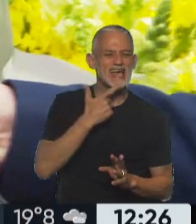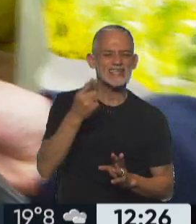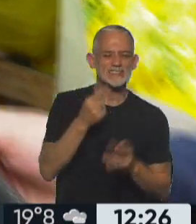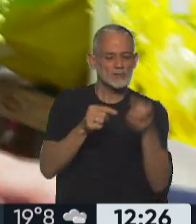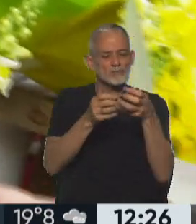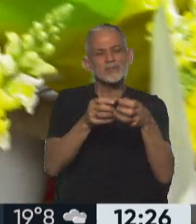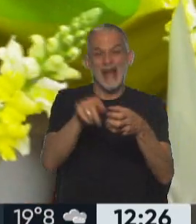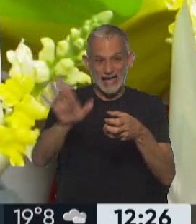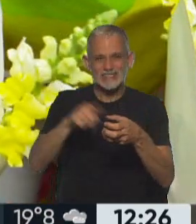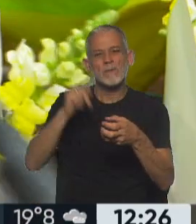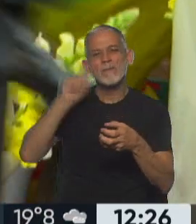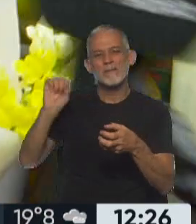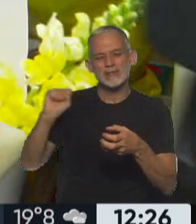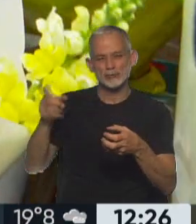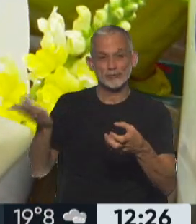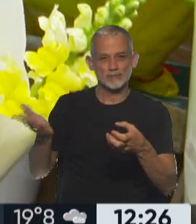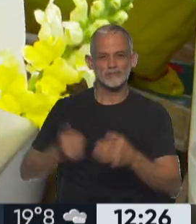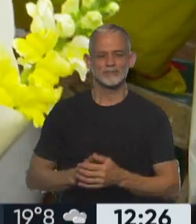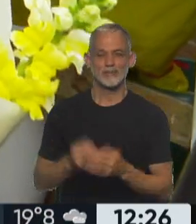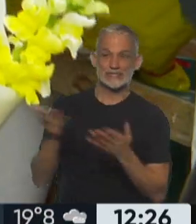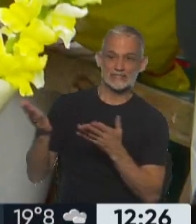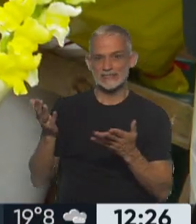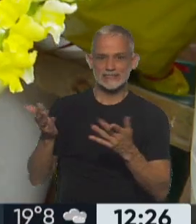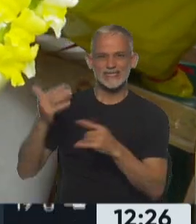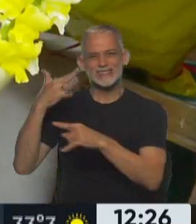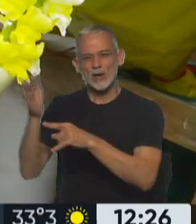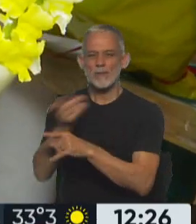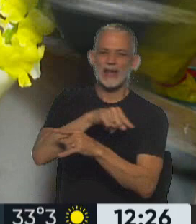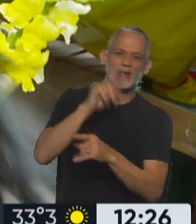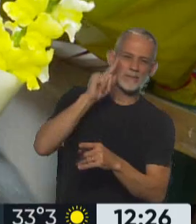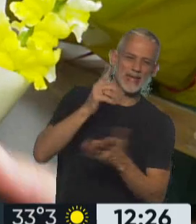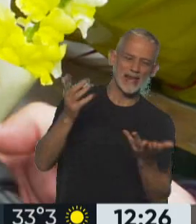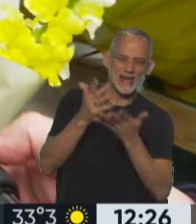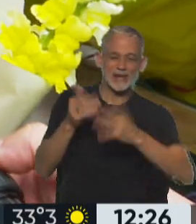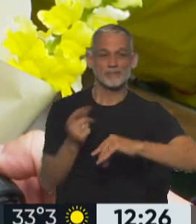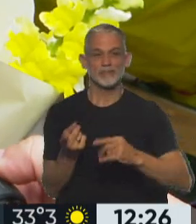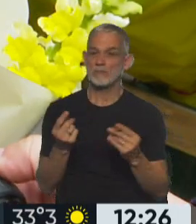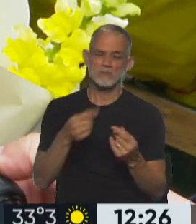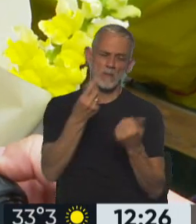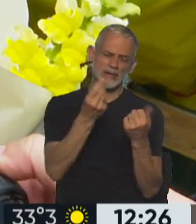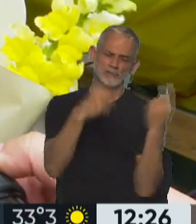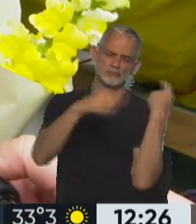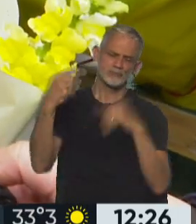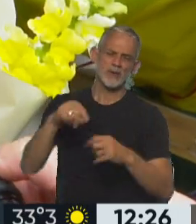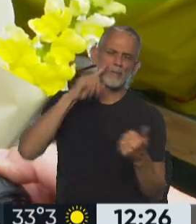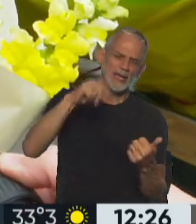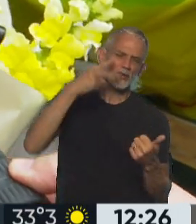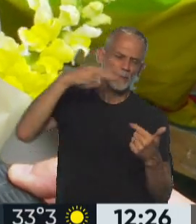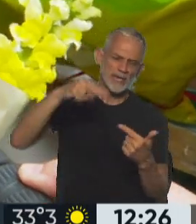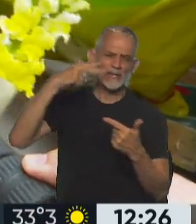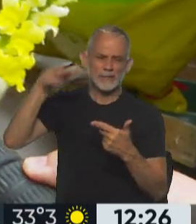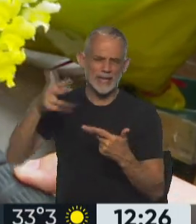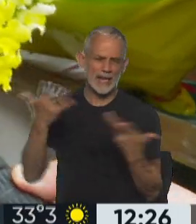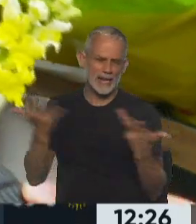ramito. 1.000 pesos el ramito. O sea que para tener una atención, se puede arrancar en ese dinero. Hay de todos los precios, de 1.000, de 2.000, de